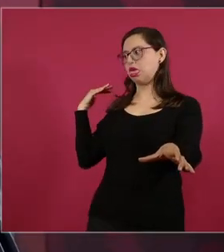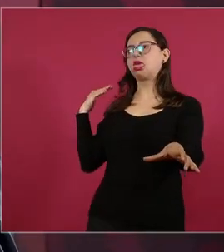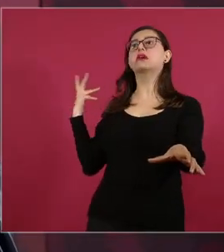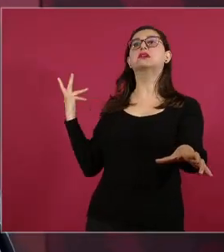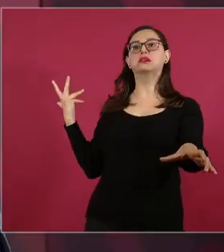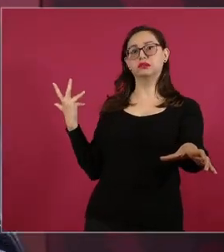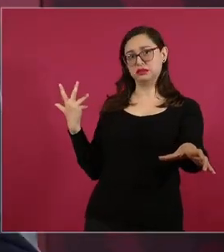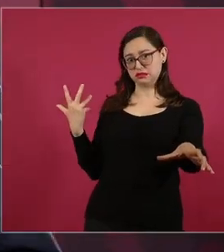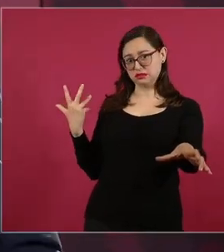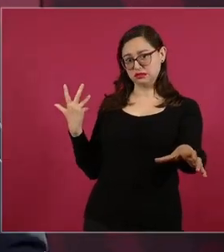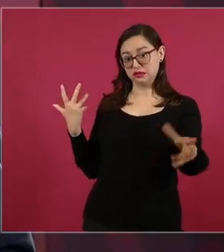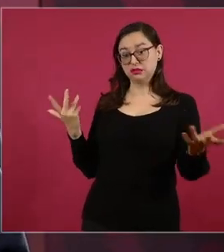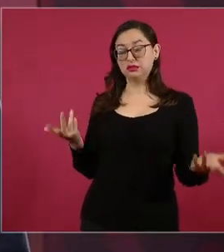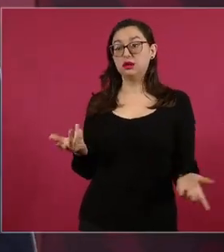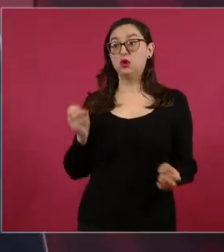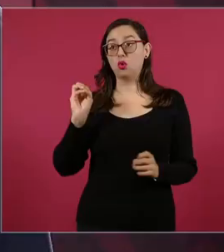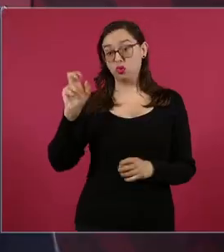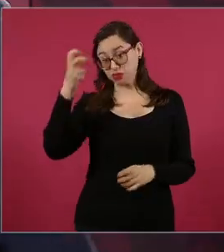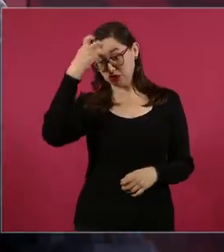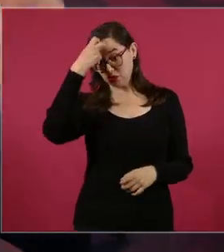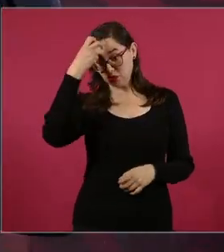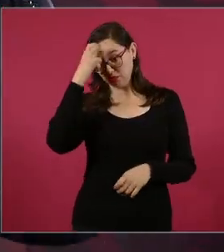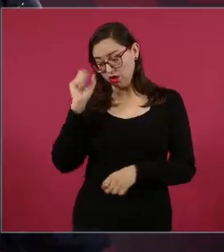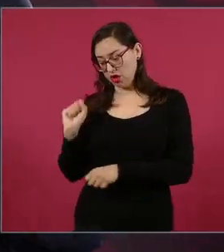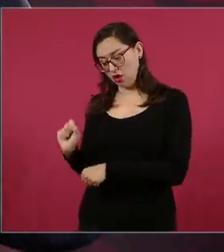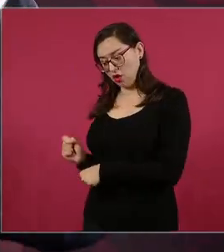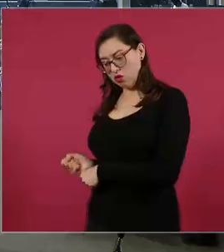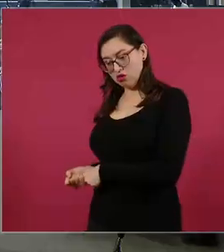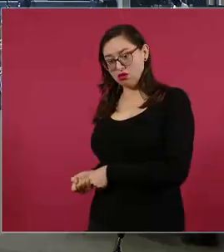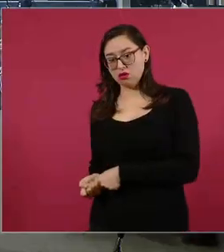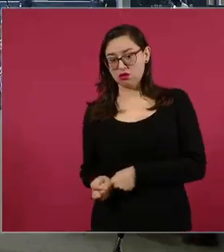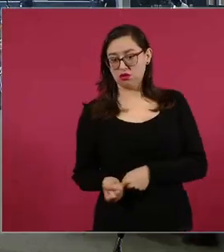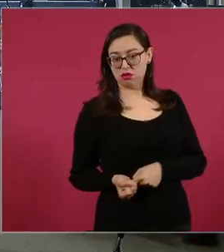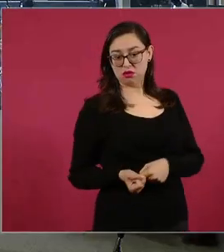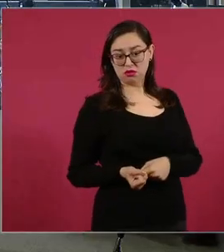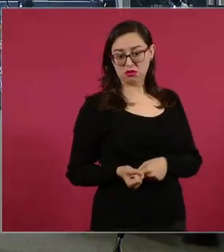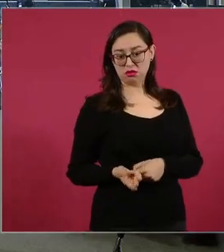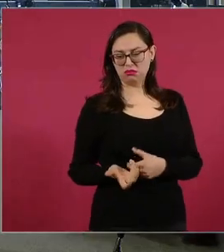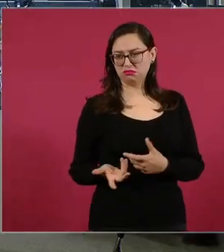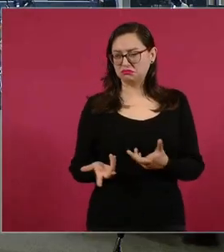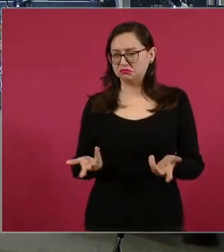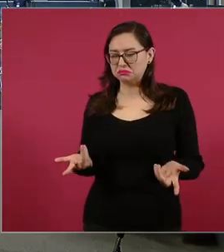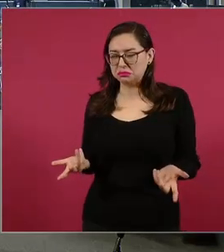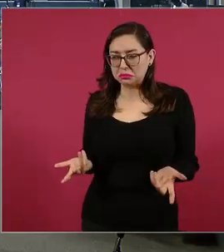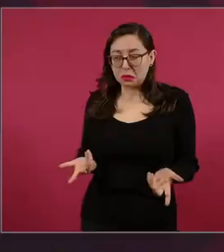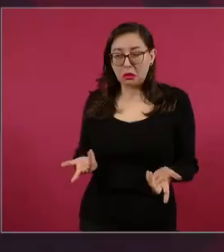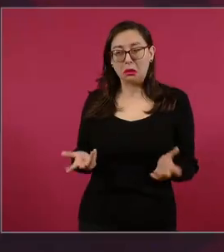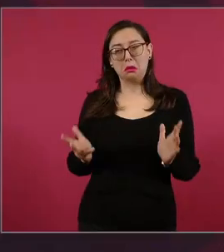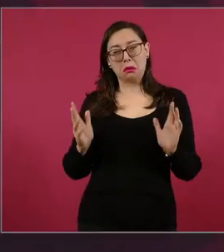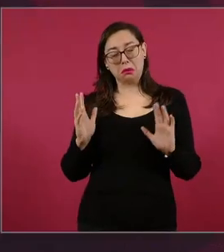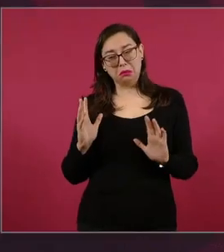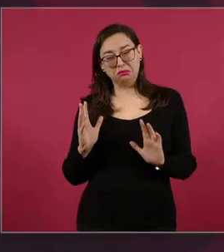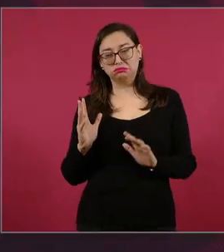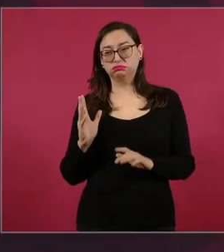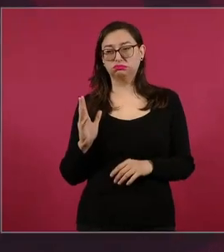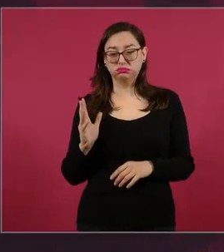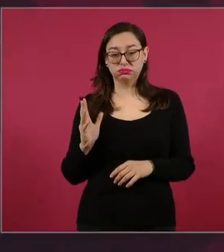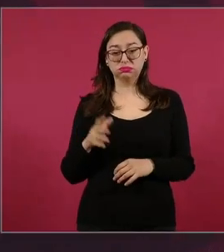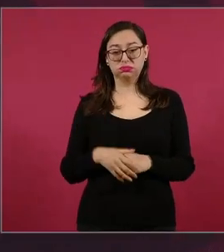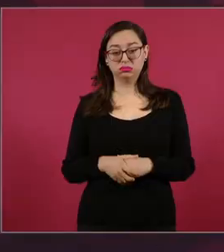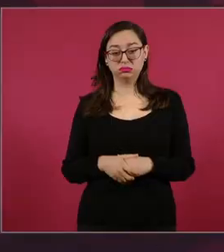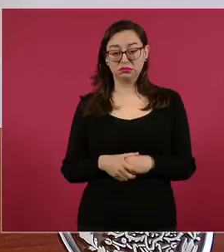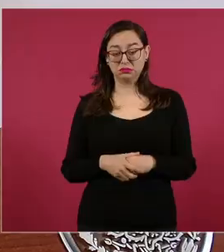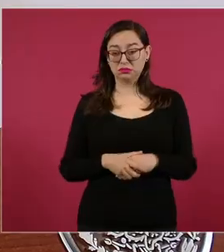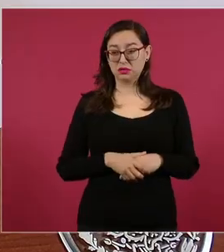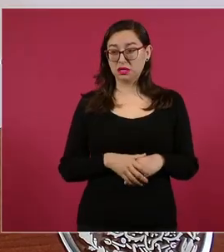de Chapultepec, pues sí, ¿no? Y ni ahí sucedió el que todos